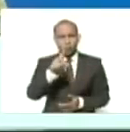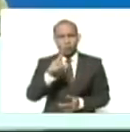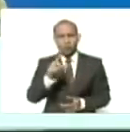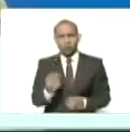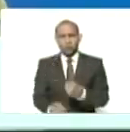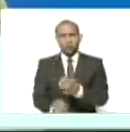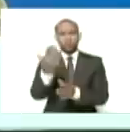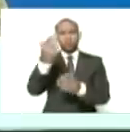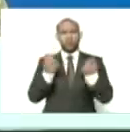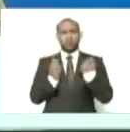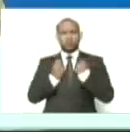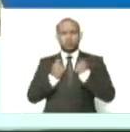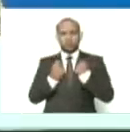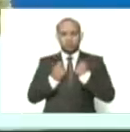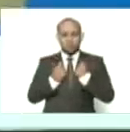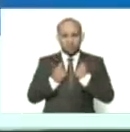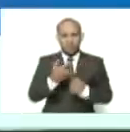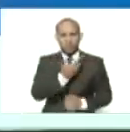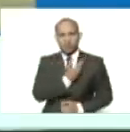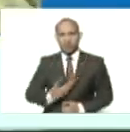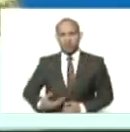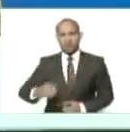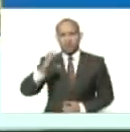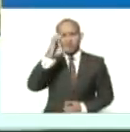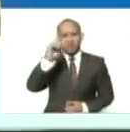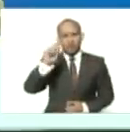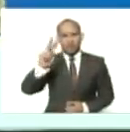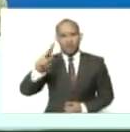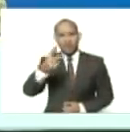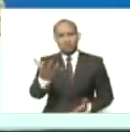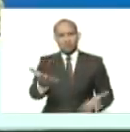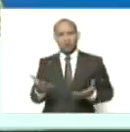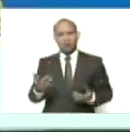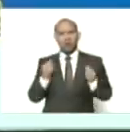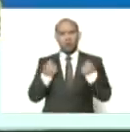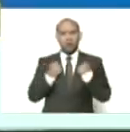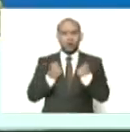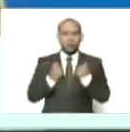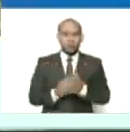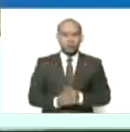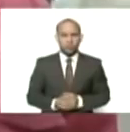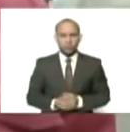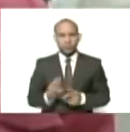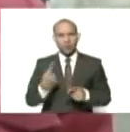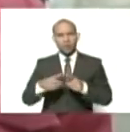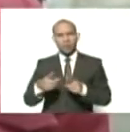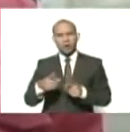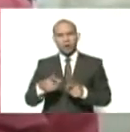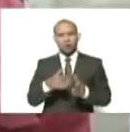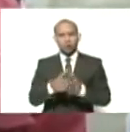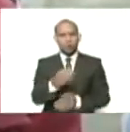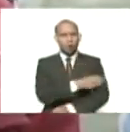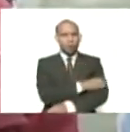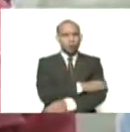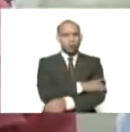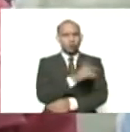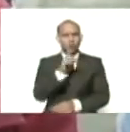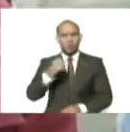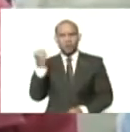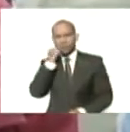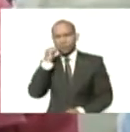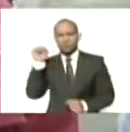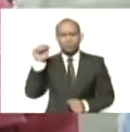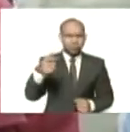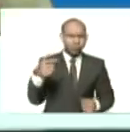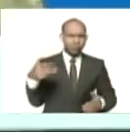Isturi, presidente de la CTV, y ganó Aristóbulo Isturi. Pero los adecos sabotearon el proceso, quemaron las